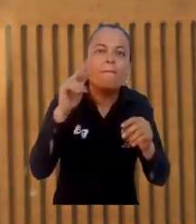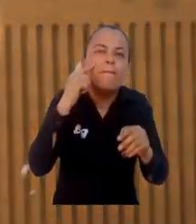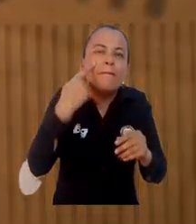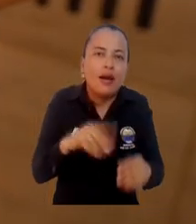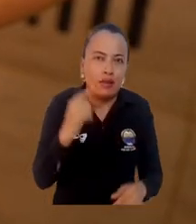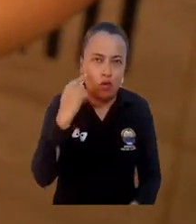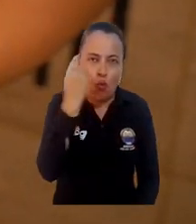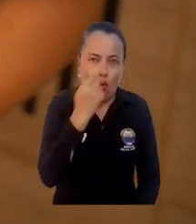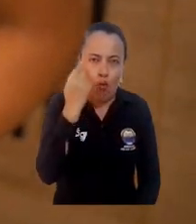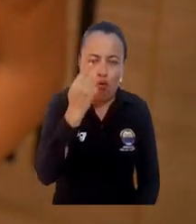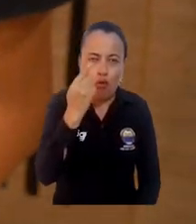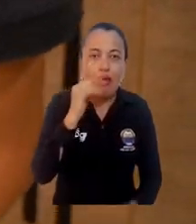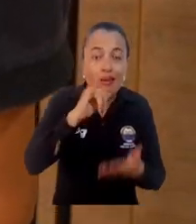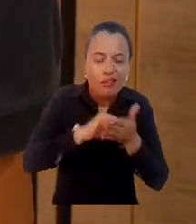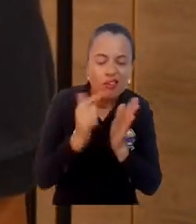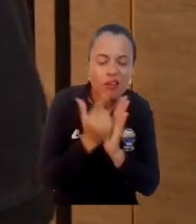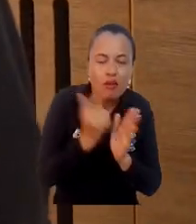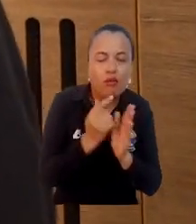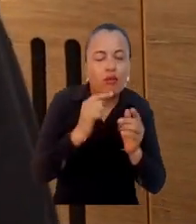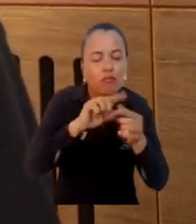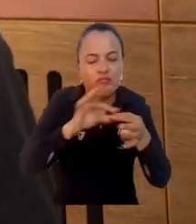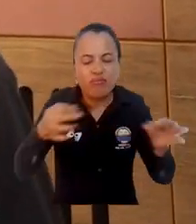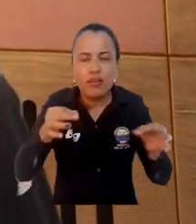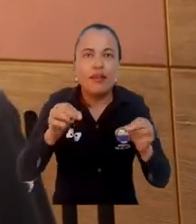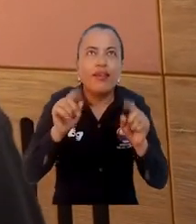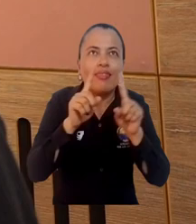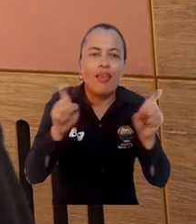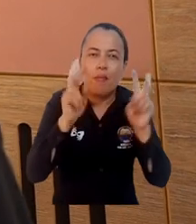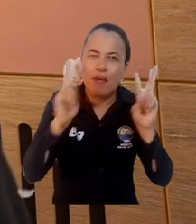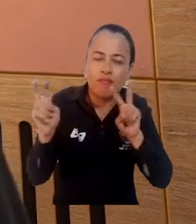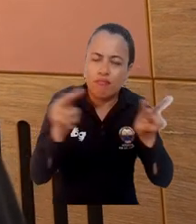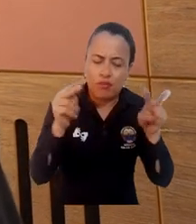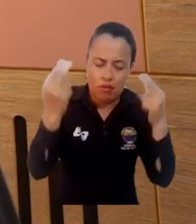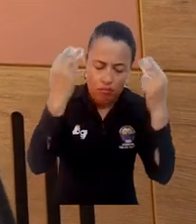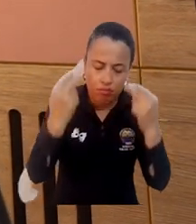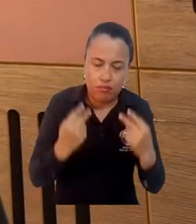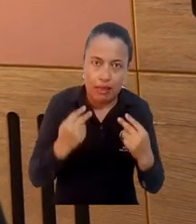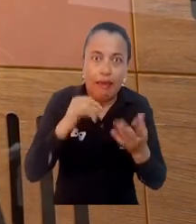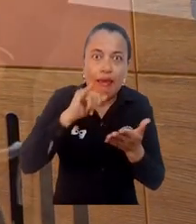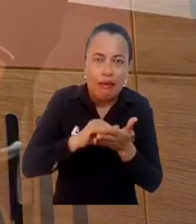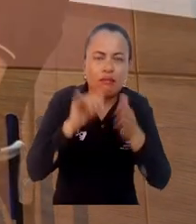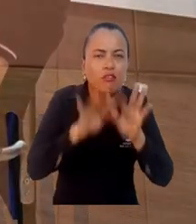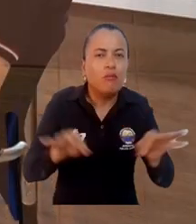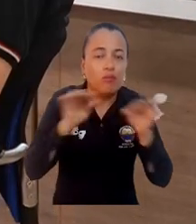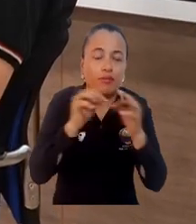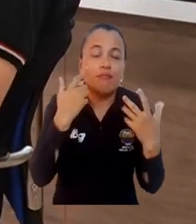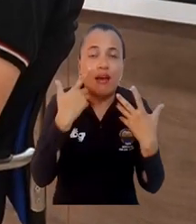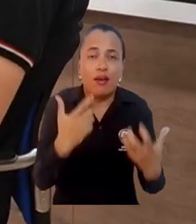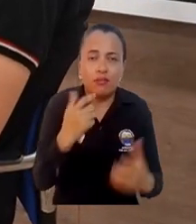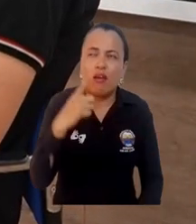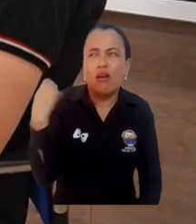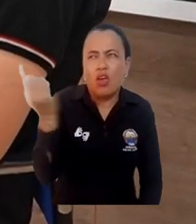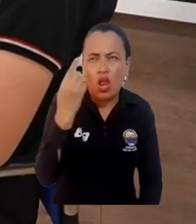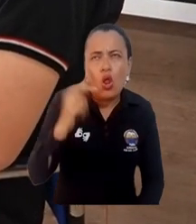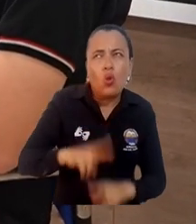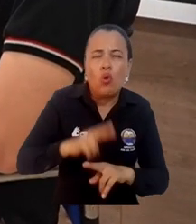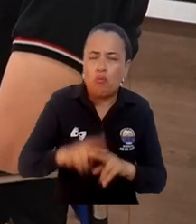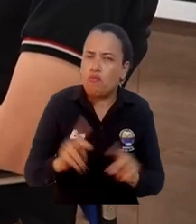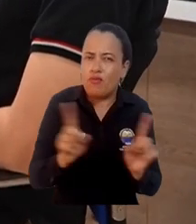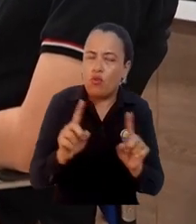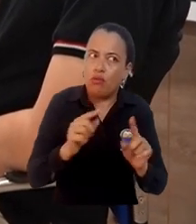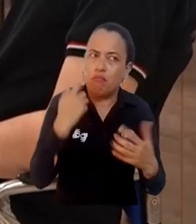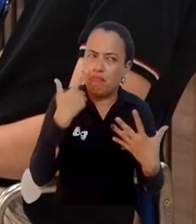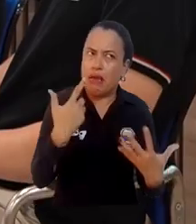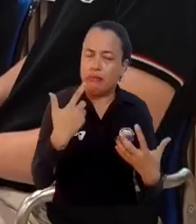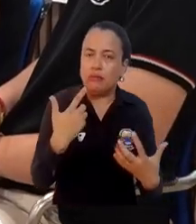por eso, ustedes ven en todo lo que está relacionado al libro, hay ojos, hay expresiones de visión. Es algo que hay que recalcar, que no es